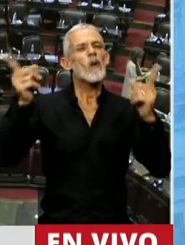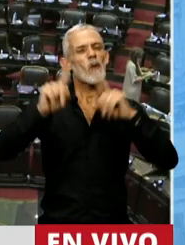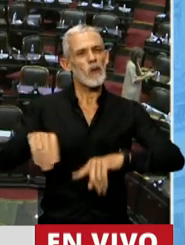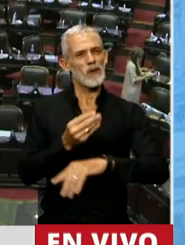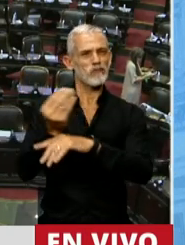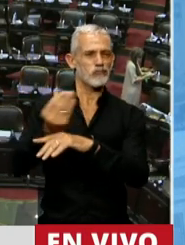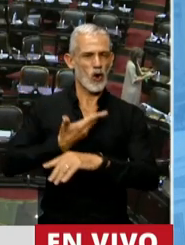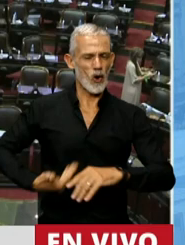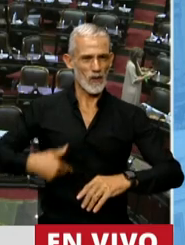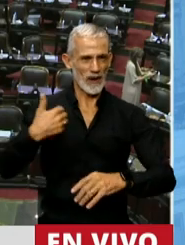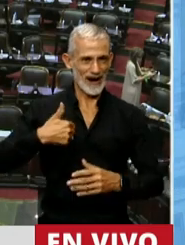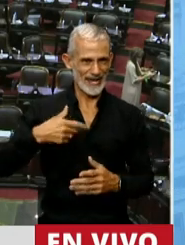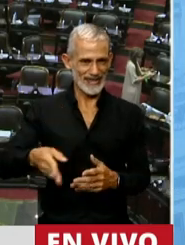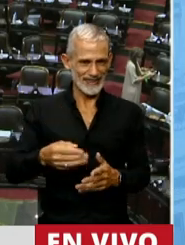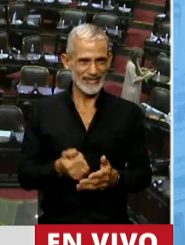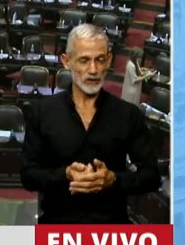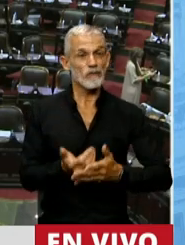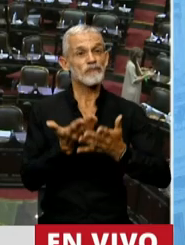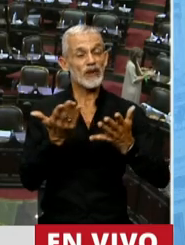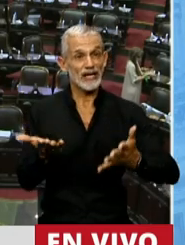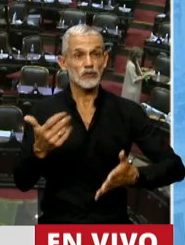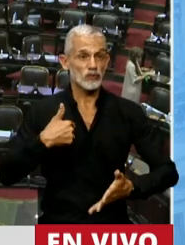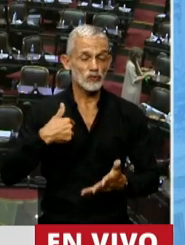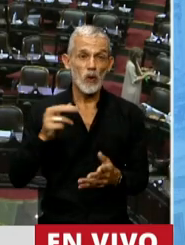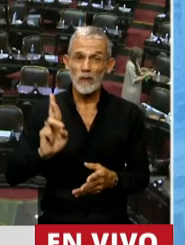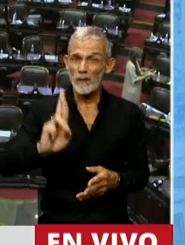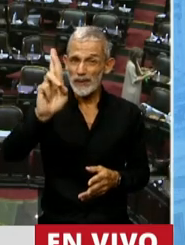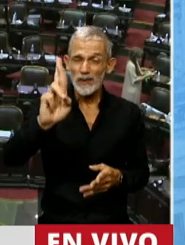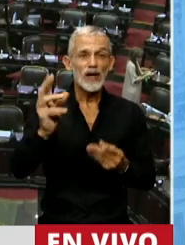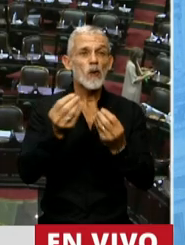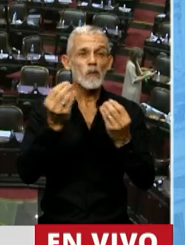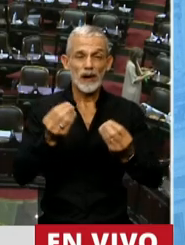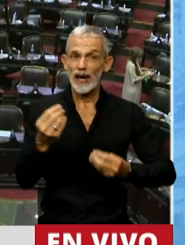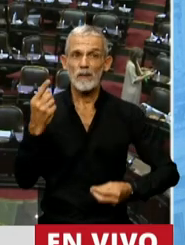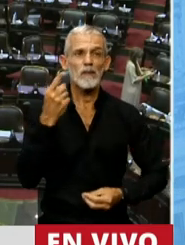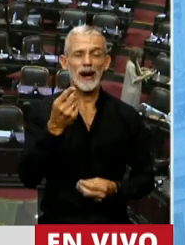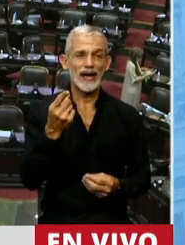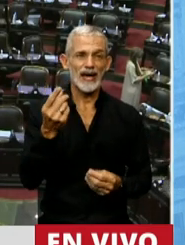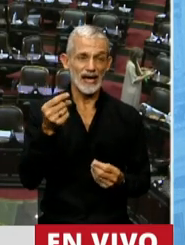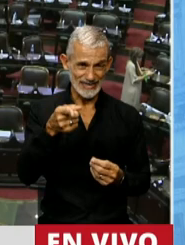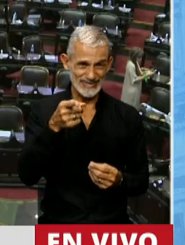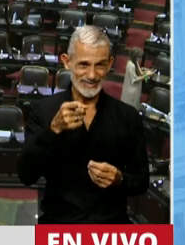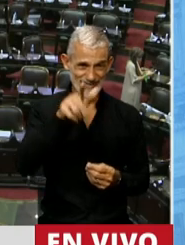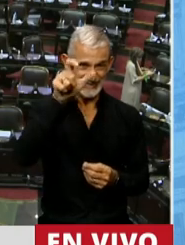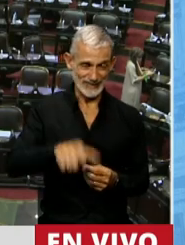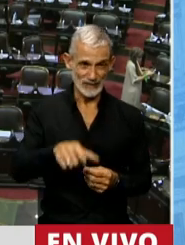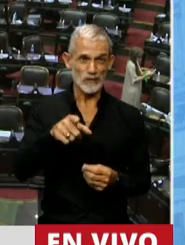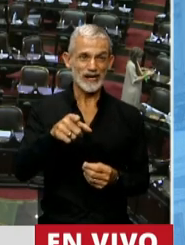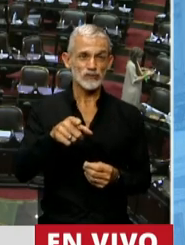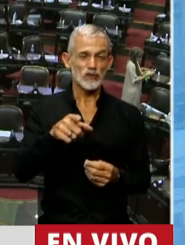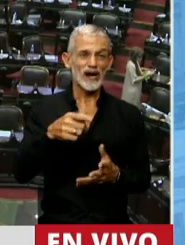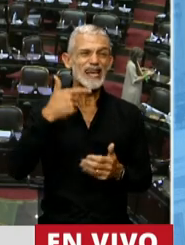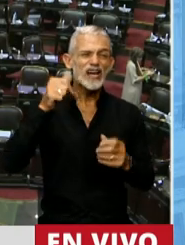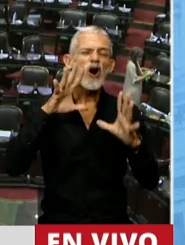este país. Entonces, presidente, mi cuestión de privilegio es para que precisamente, sin